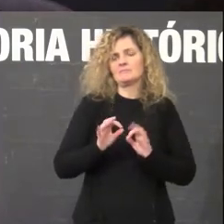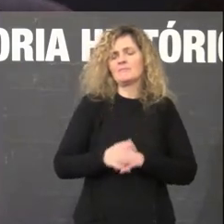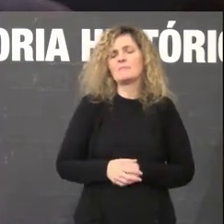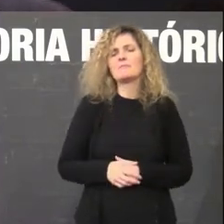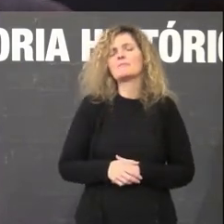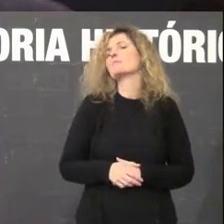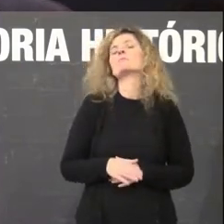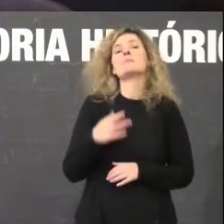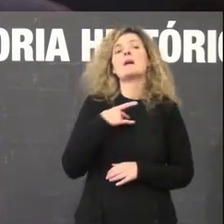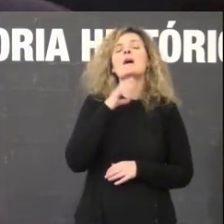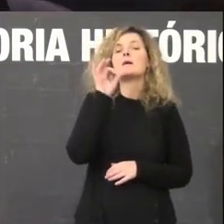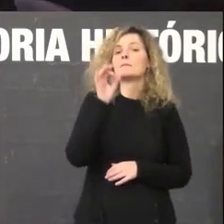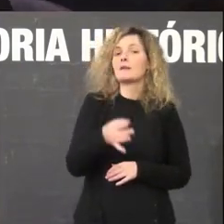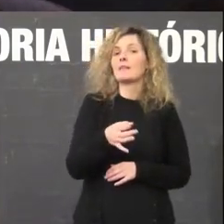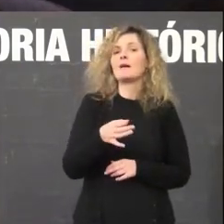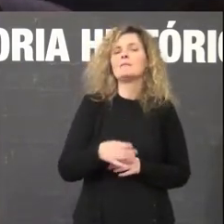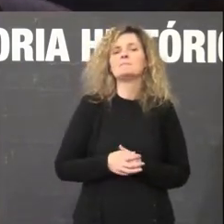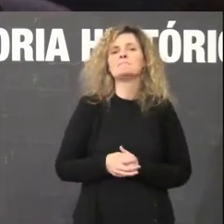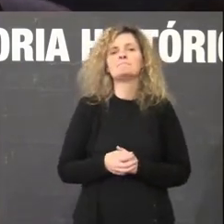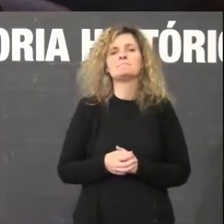Tiña, é verdade,